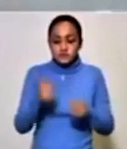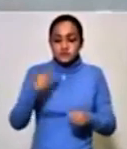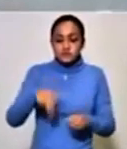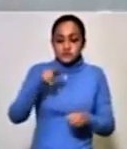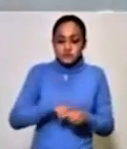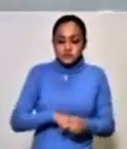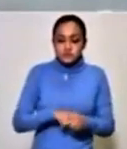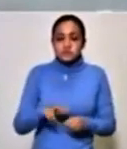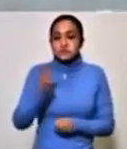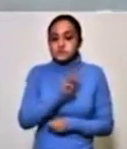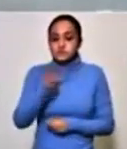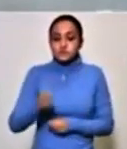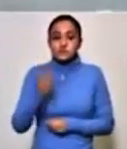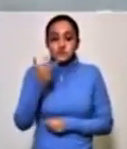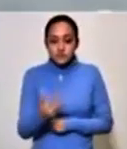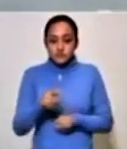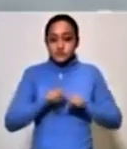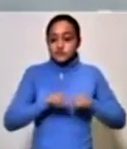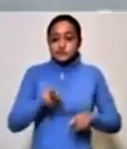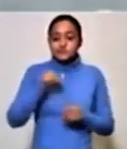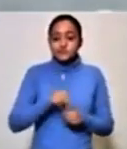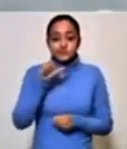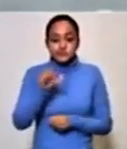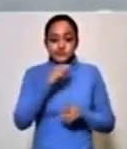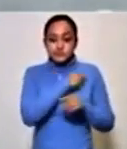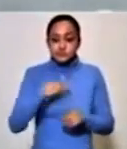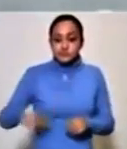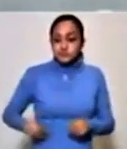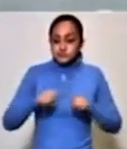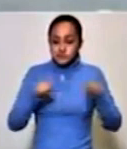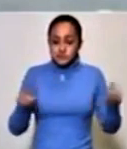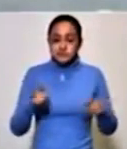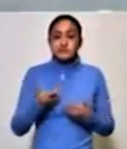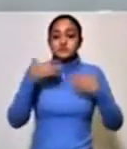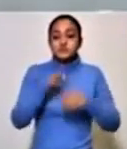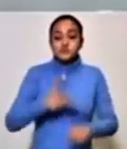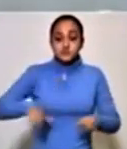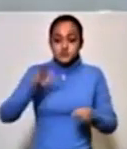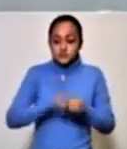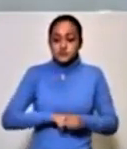ambulatorios y hospitalizados 308, distribuidos en 16 municipios. En lo que respecta